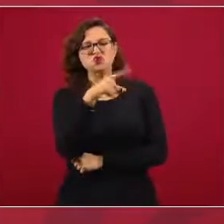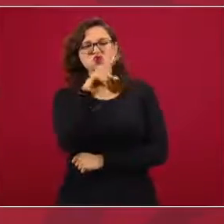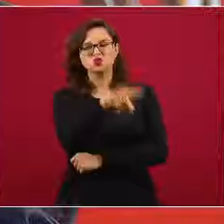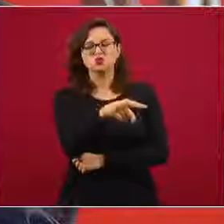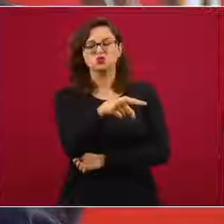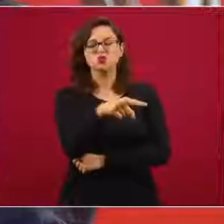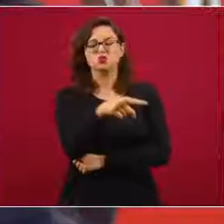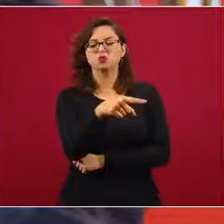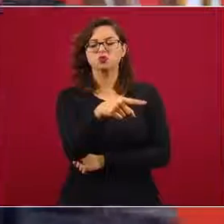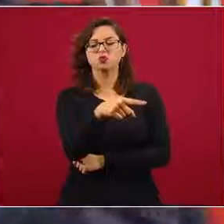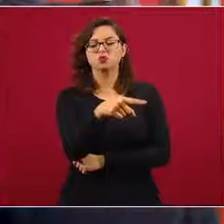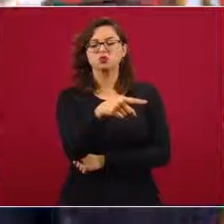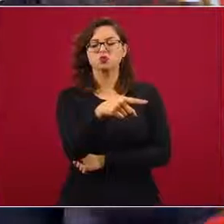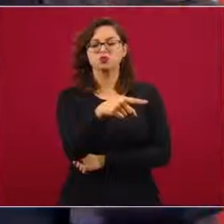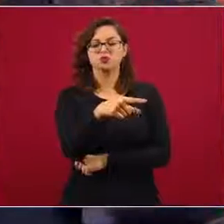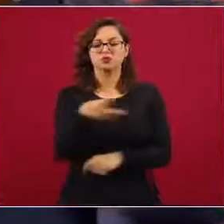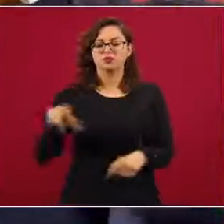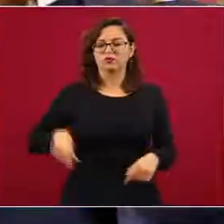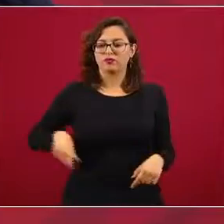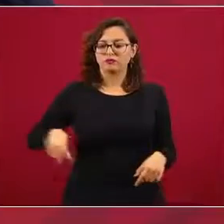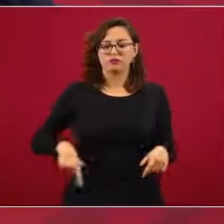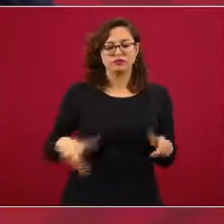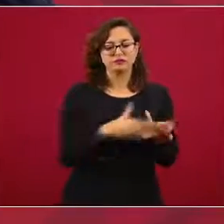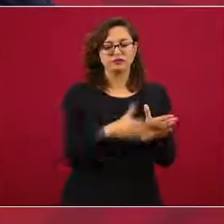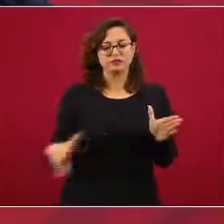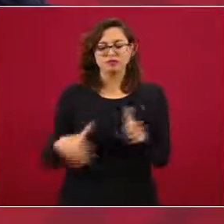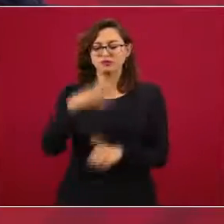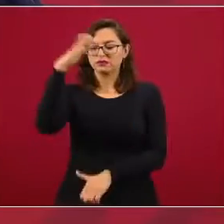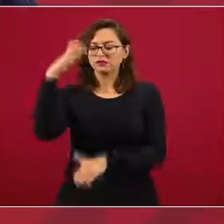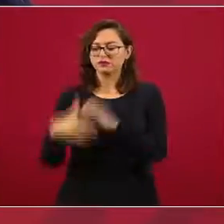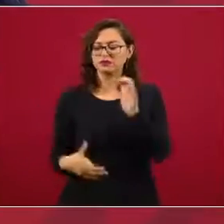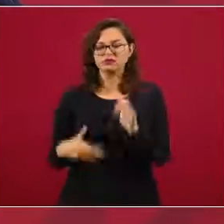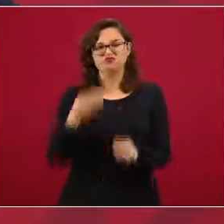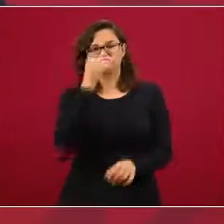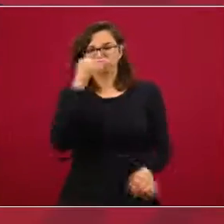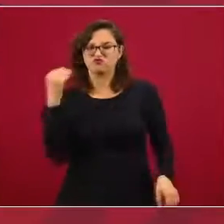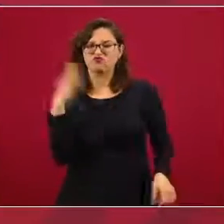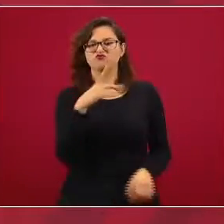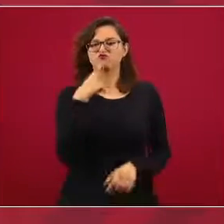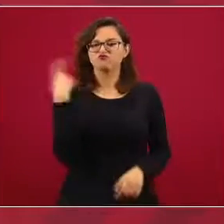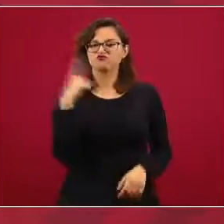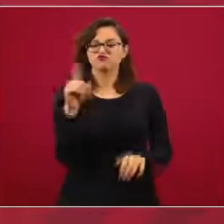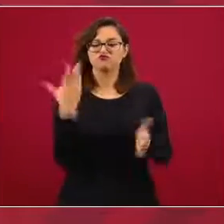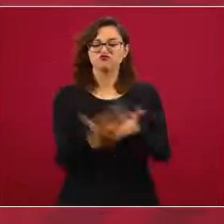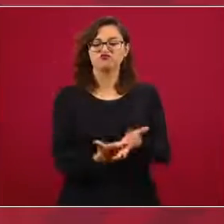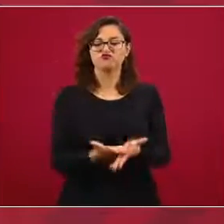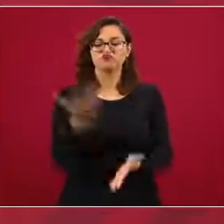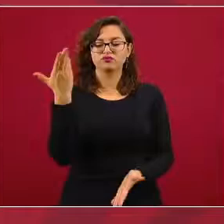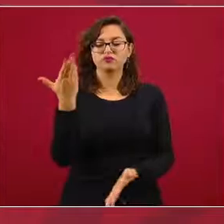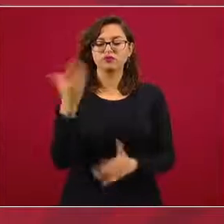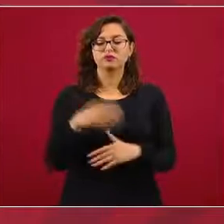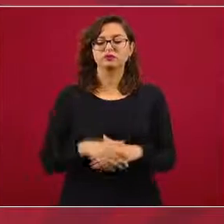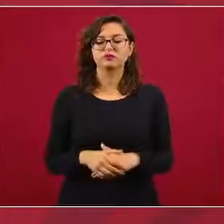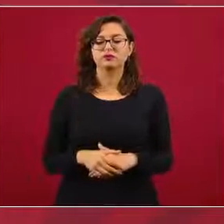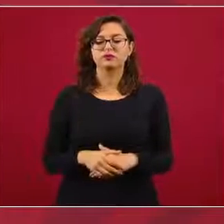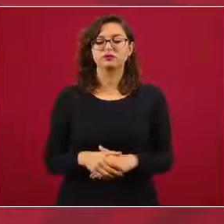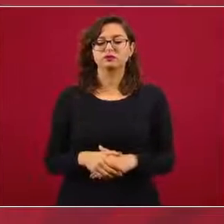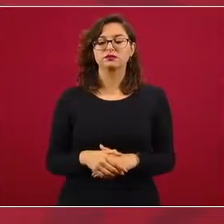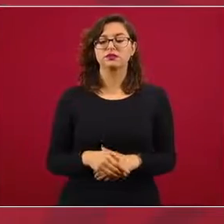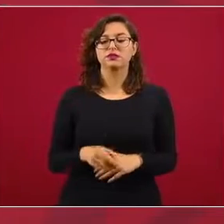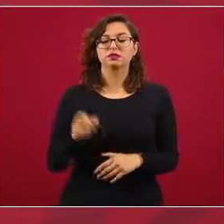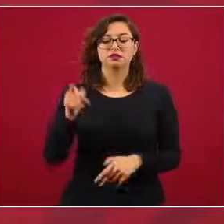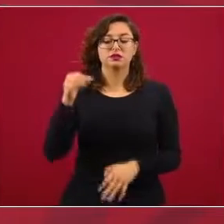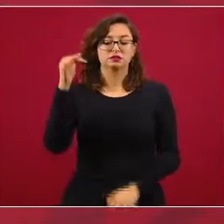su gobierno, terminando su periodo. Y el